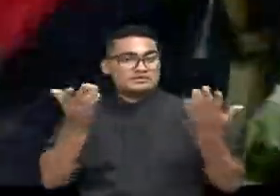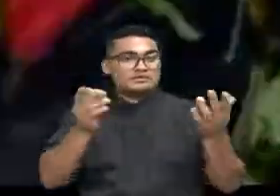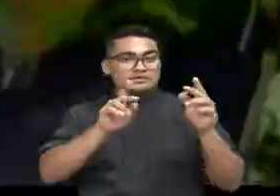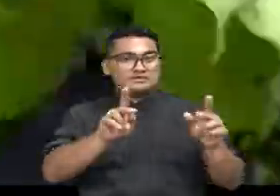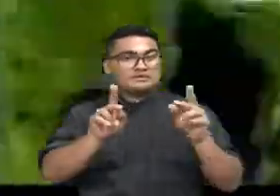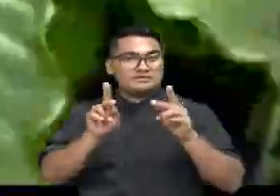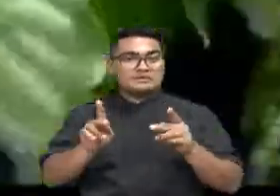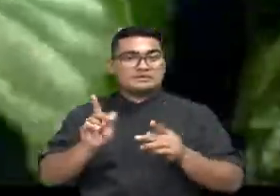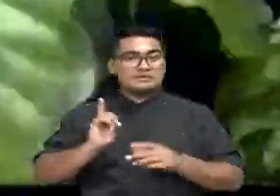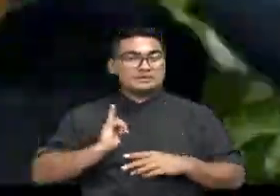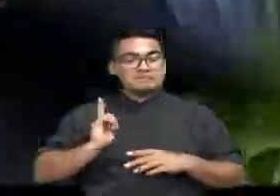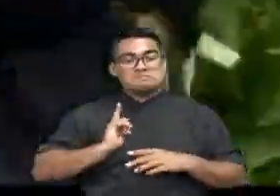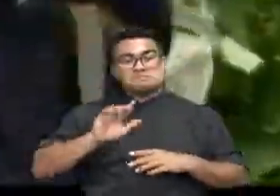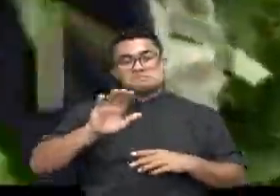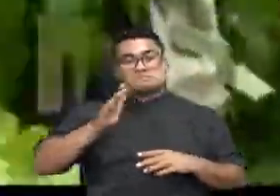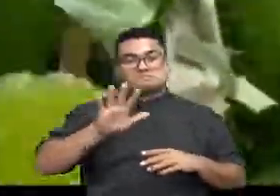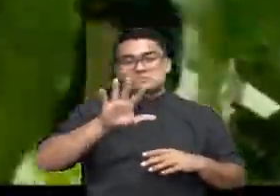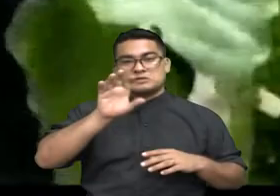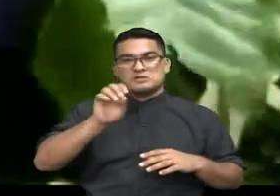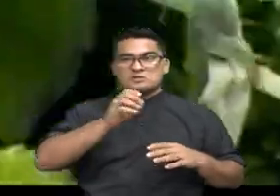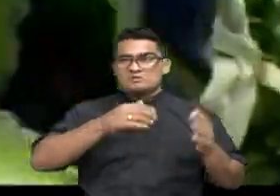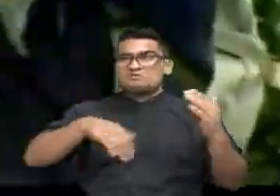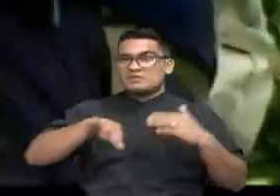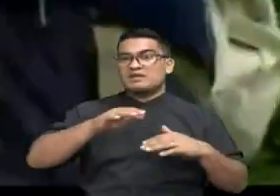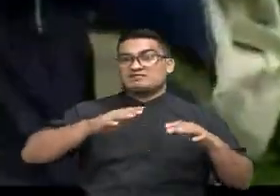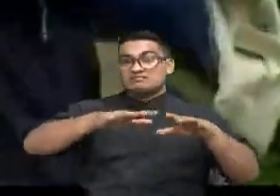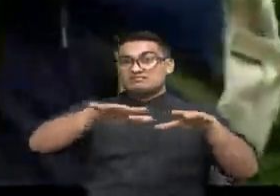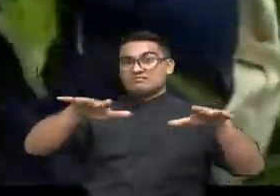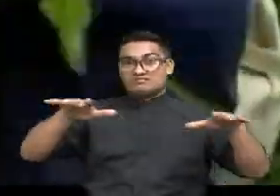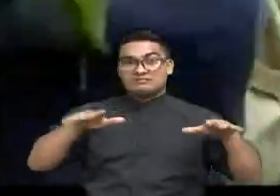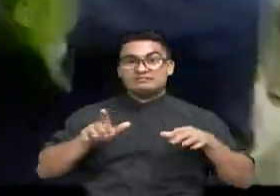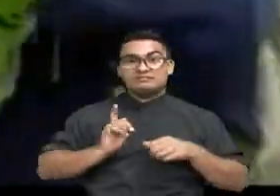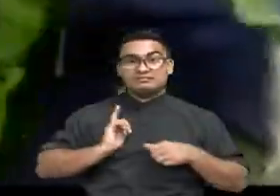que tienen más allá de 50 manzanas para arriba.